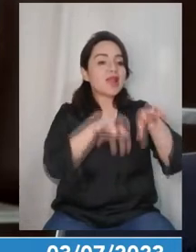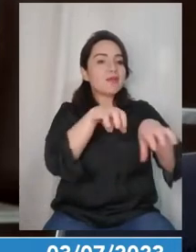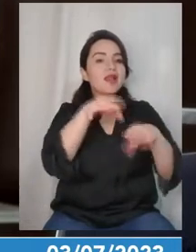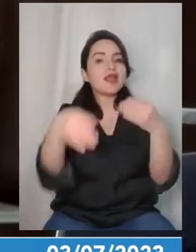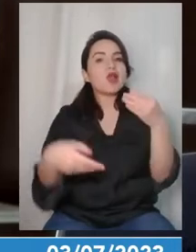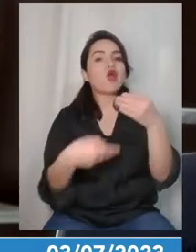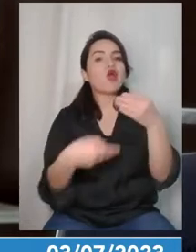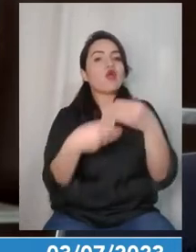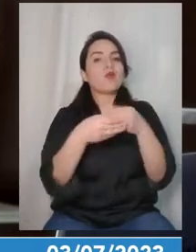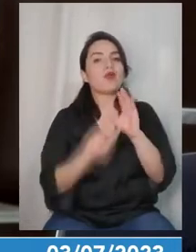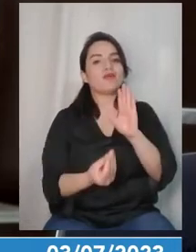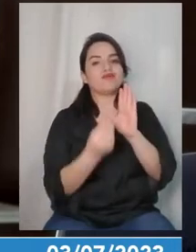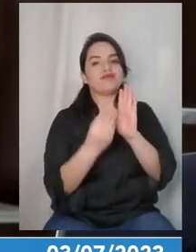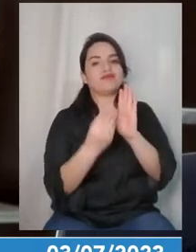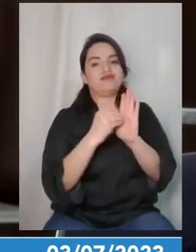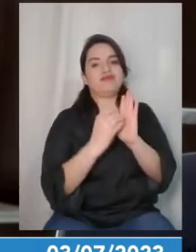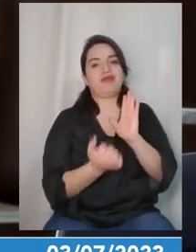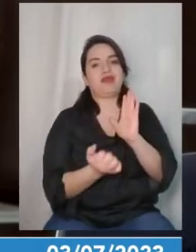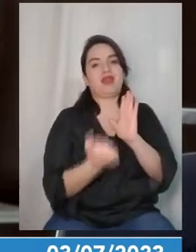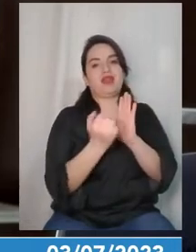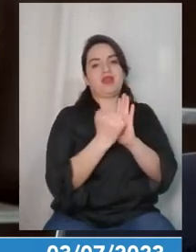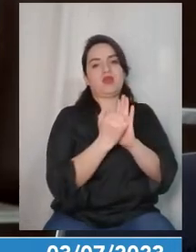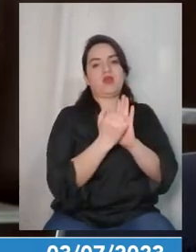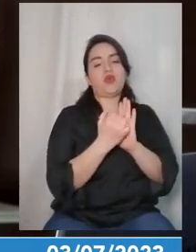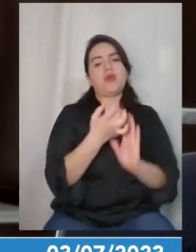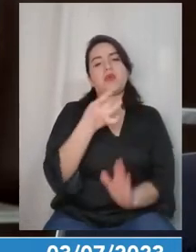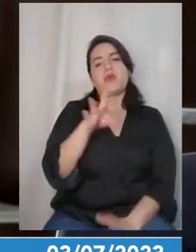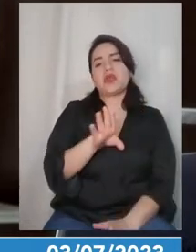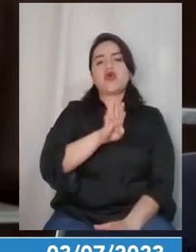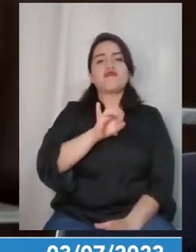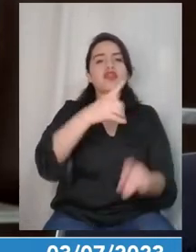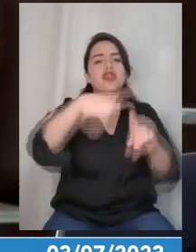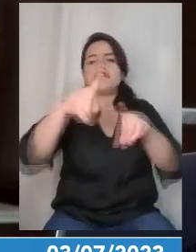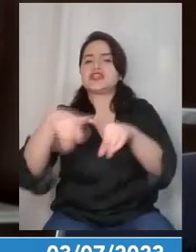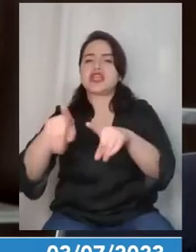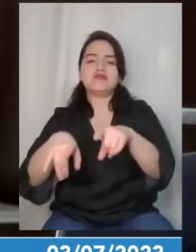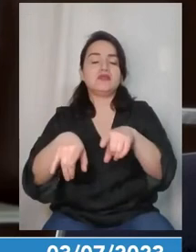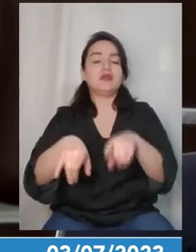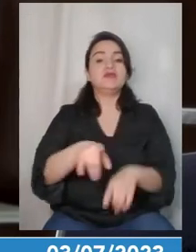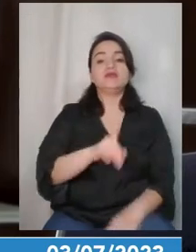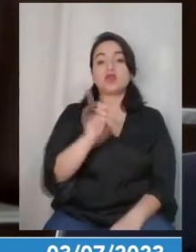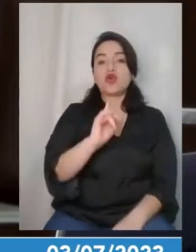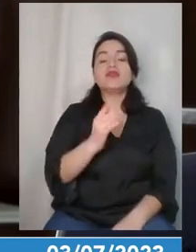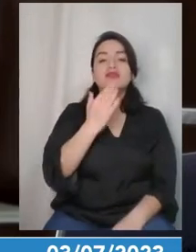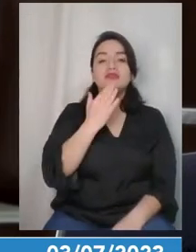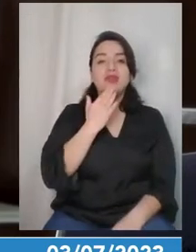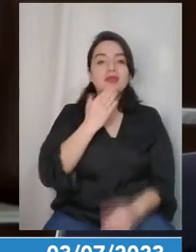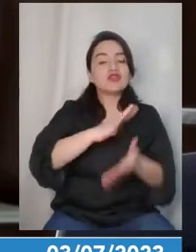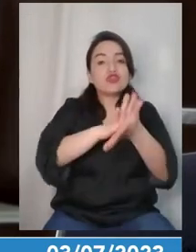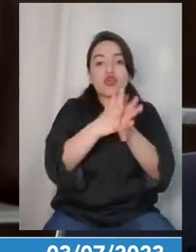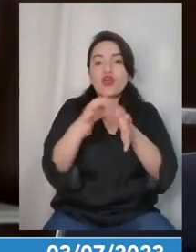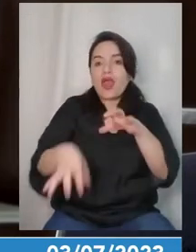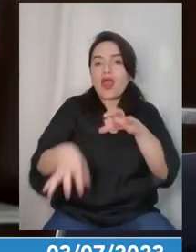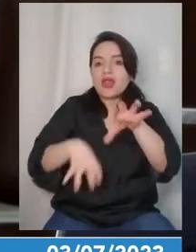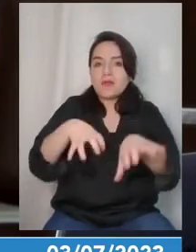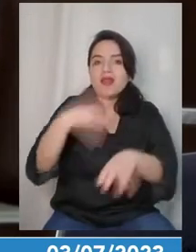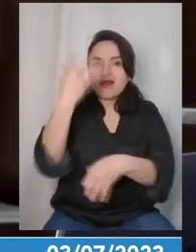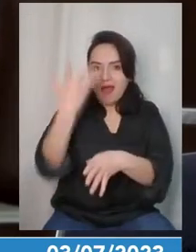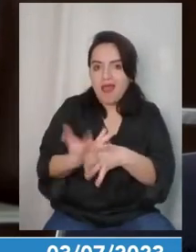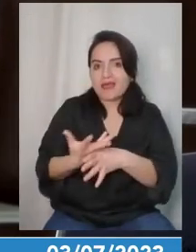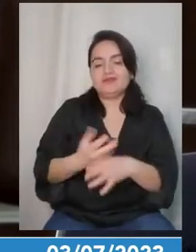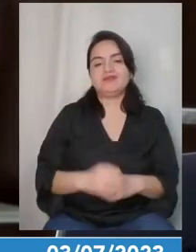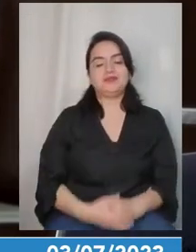basta con referirnos a la biodiversidad, sino que también a los individuos que la componen. Y asimismo,